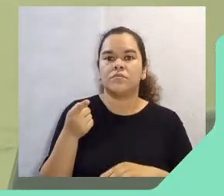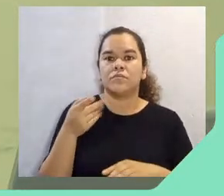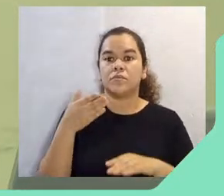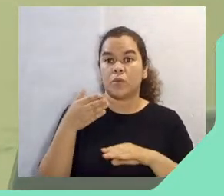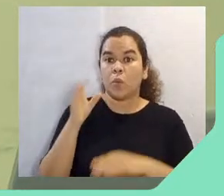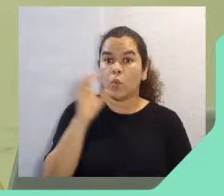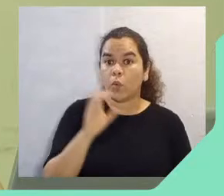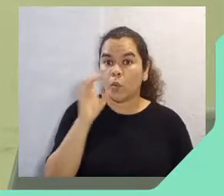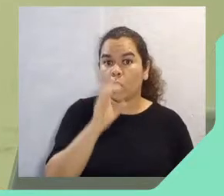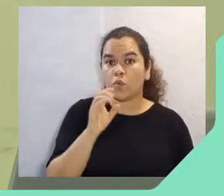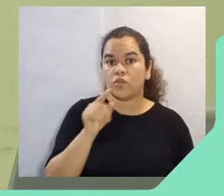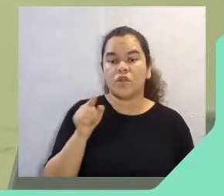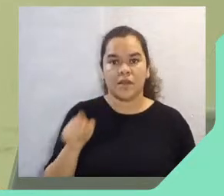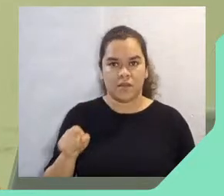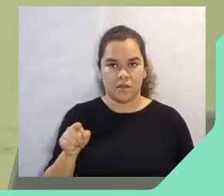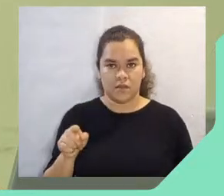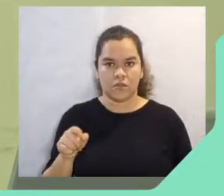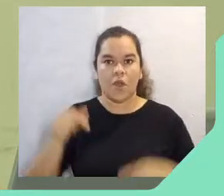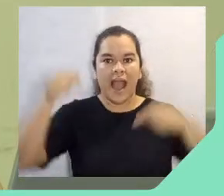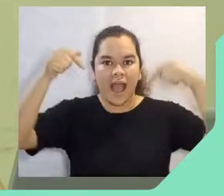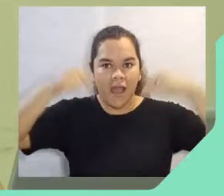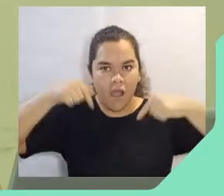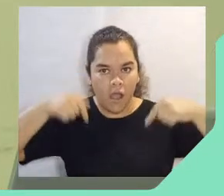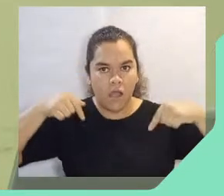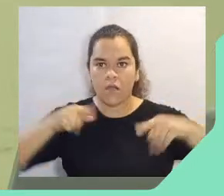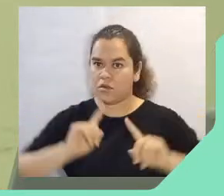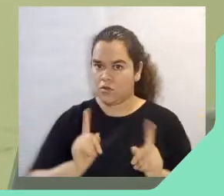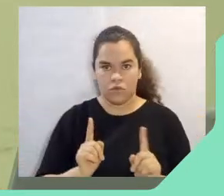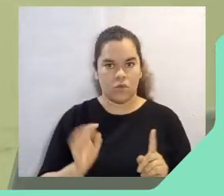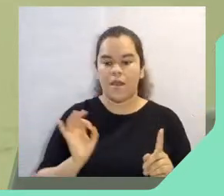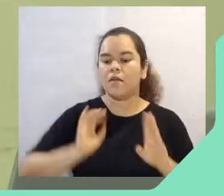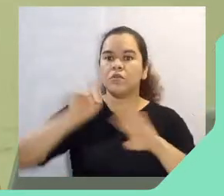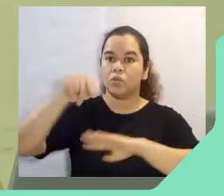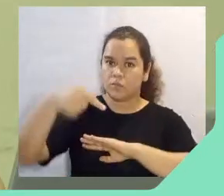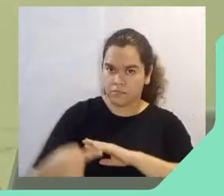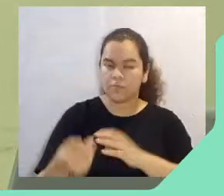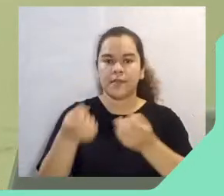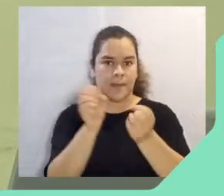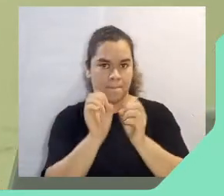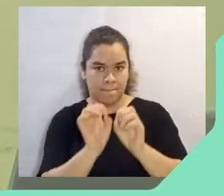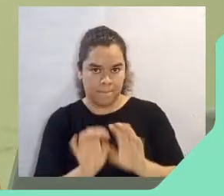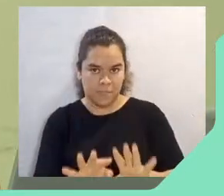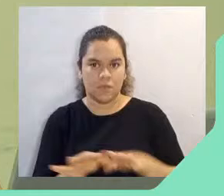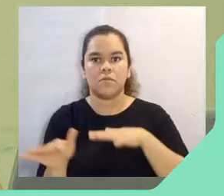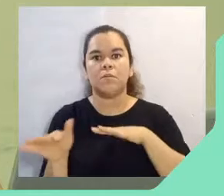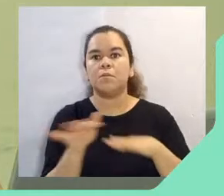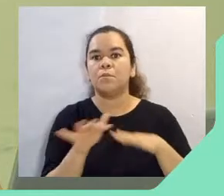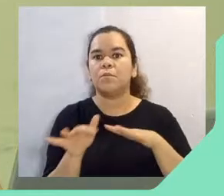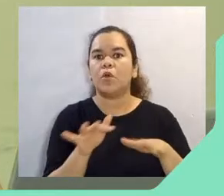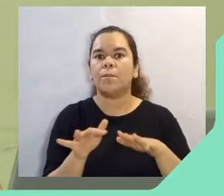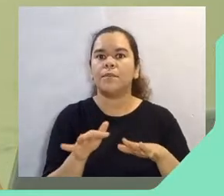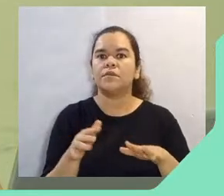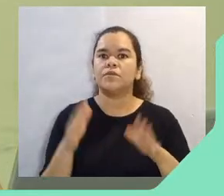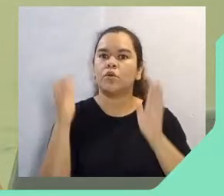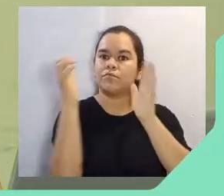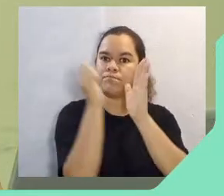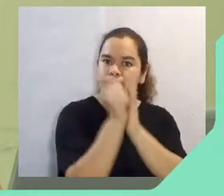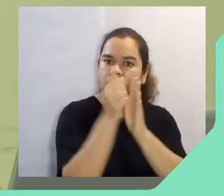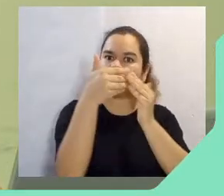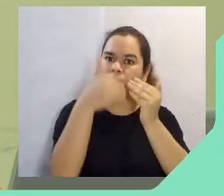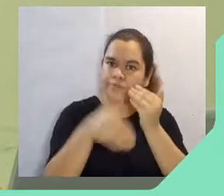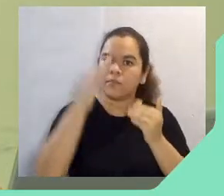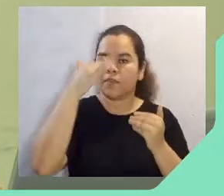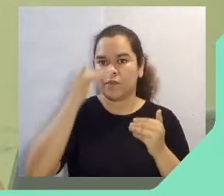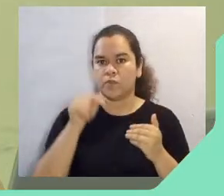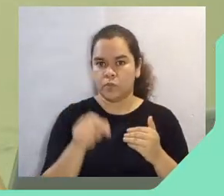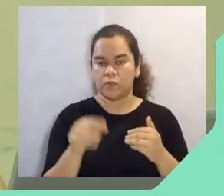son anticipados, no se están haciendo este año. Son cursos de ambientación que los hacen ya siendo parte de